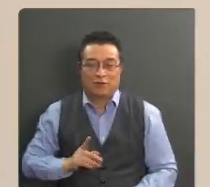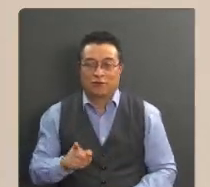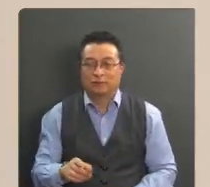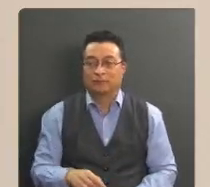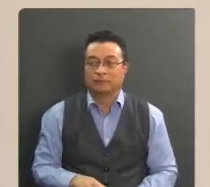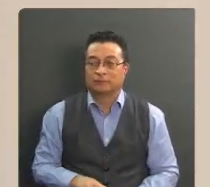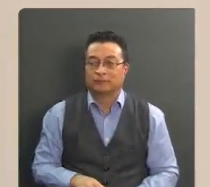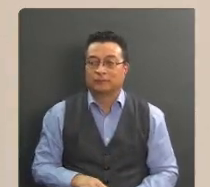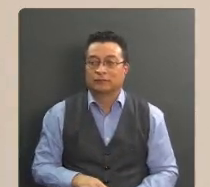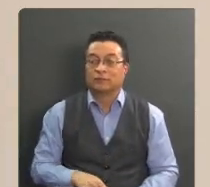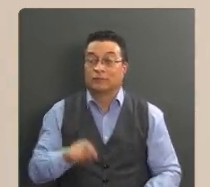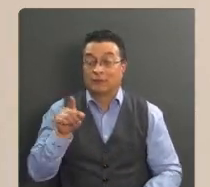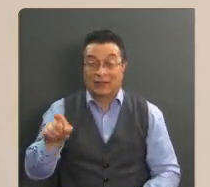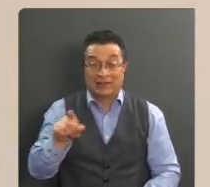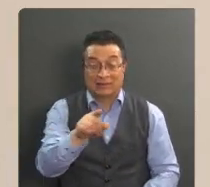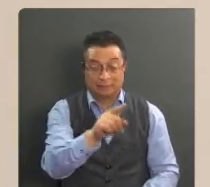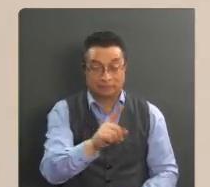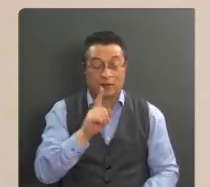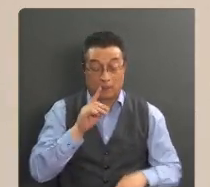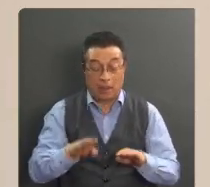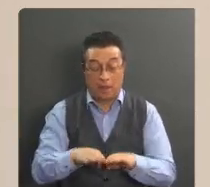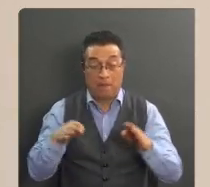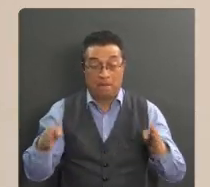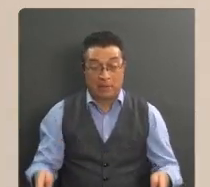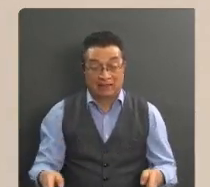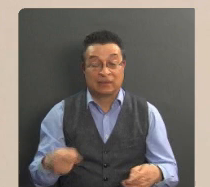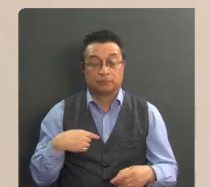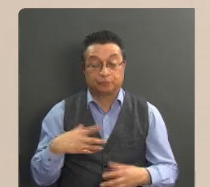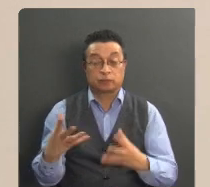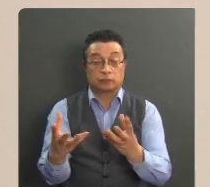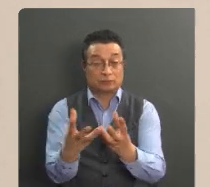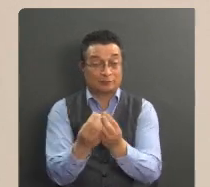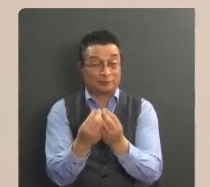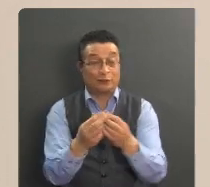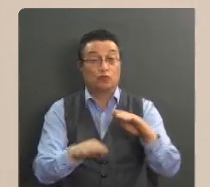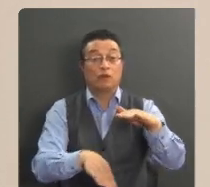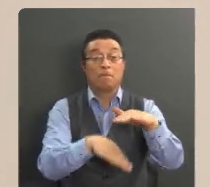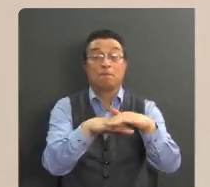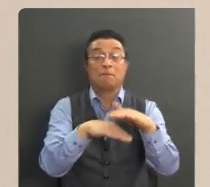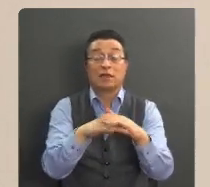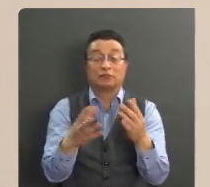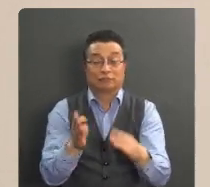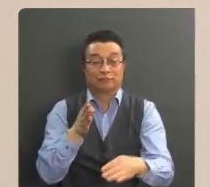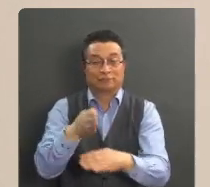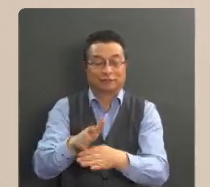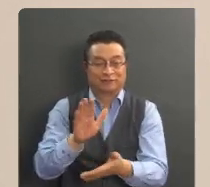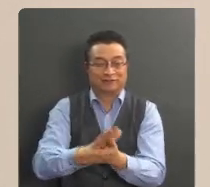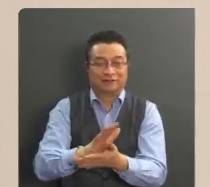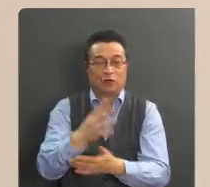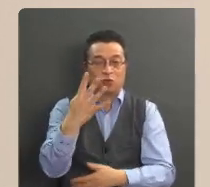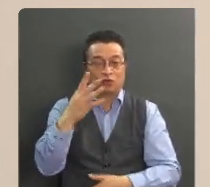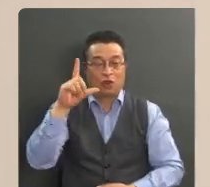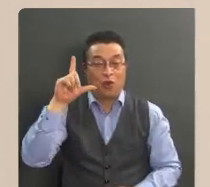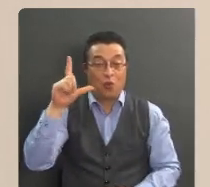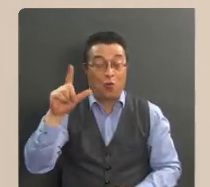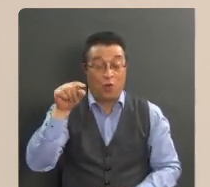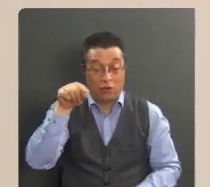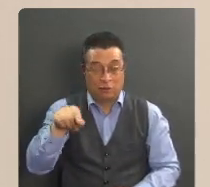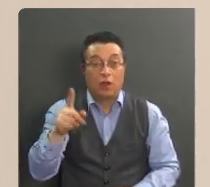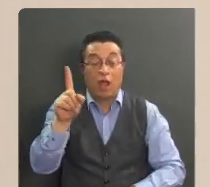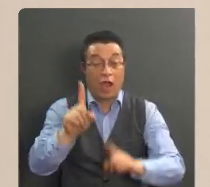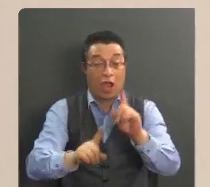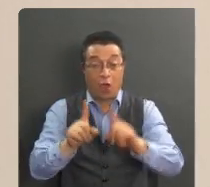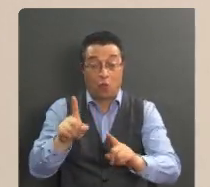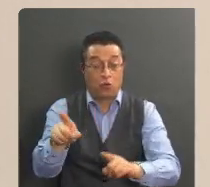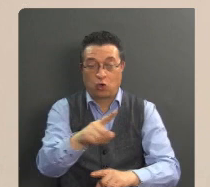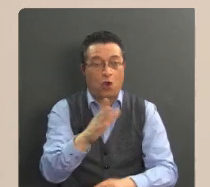Los criterios que tuvo la mesa respecto del aforo para la ceremonia del 4 de julio es el hecho de que algunos convencionales no